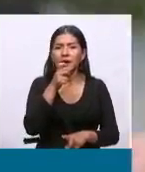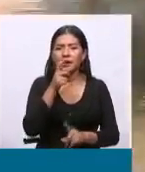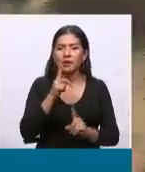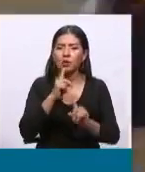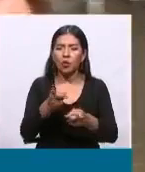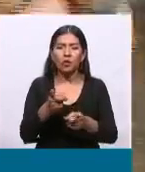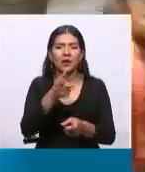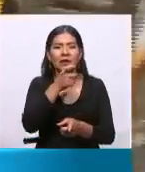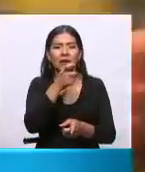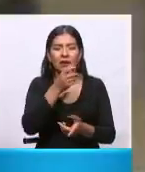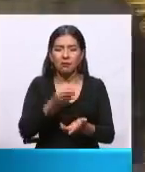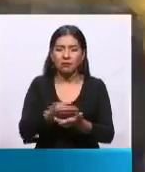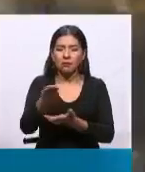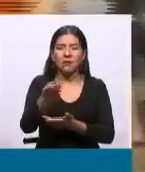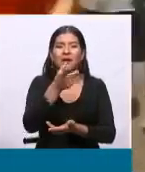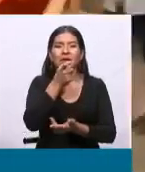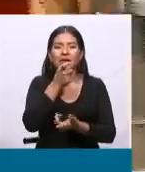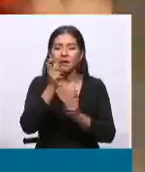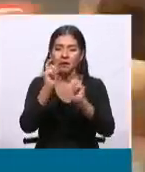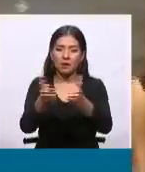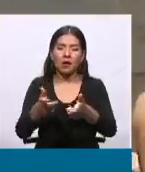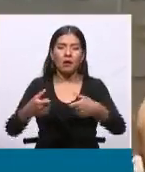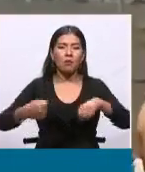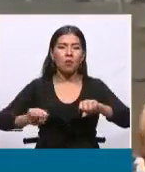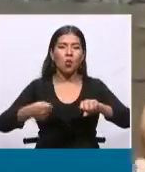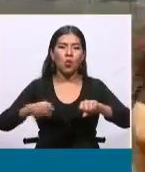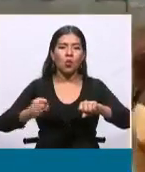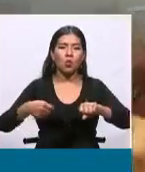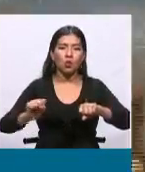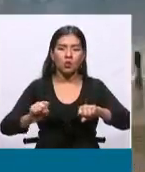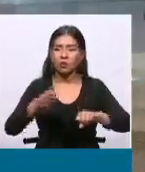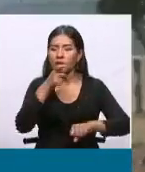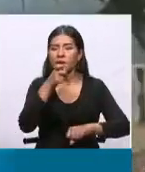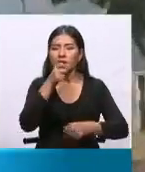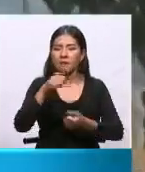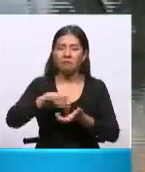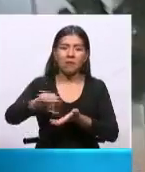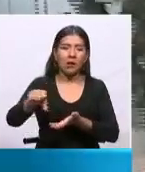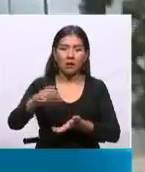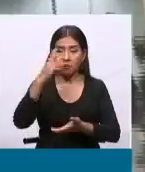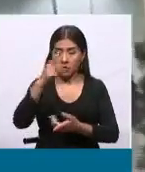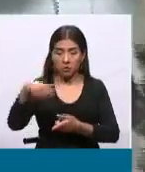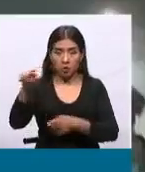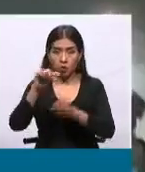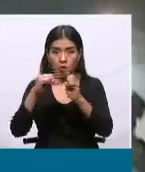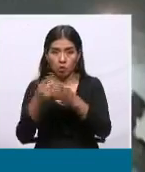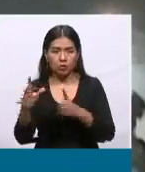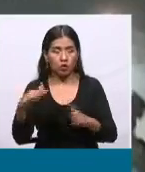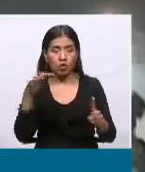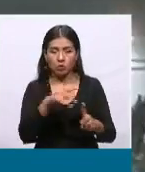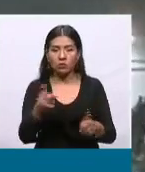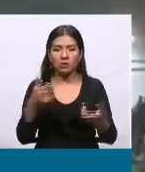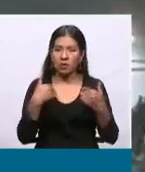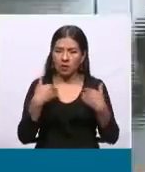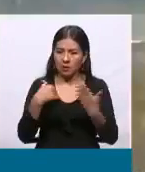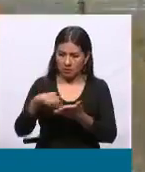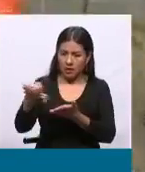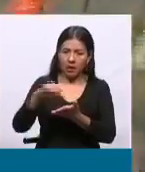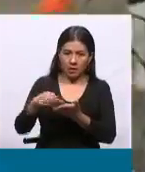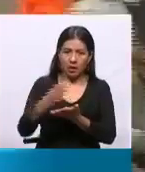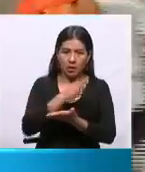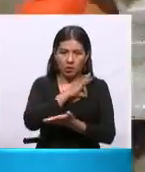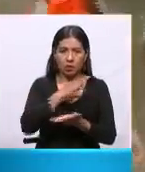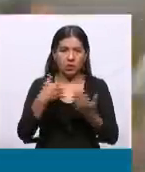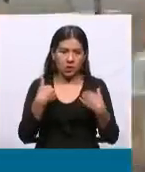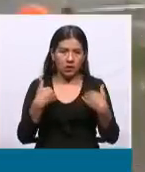quién les da las motos, quién paga, porque estos grupos son grupos de choque pagados. En todo